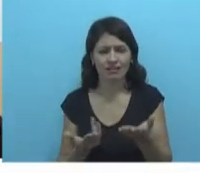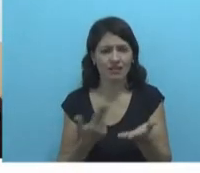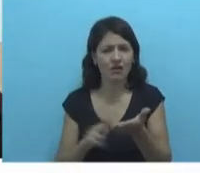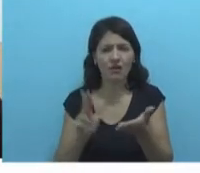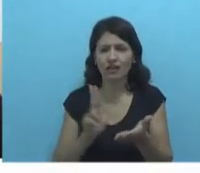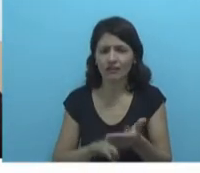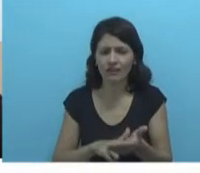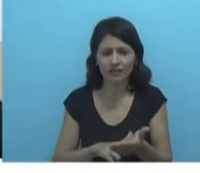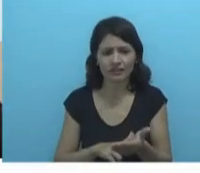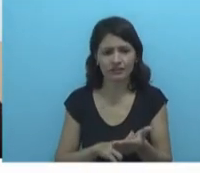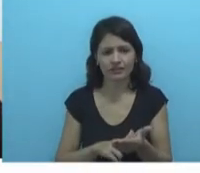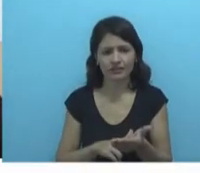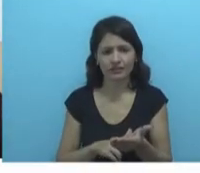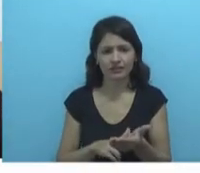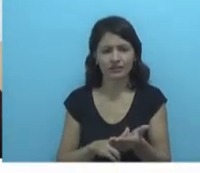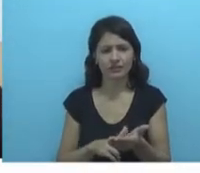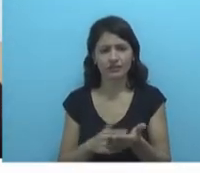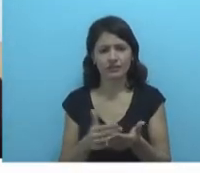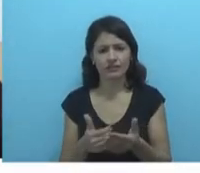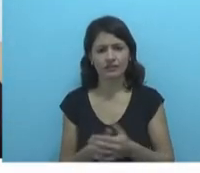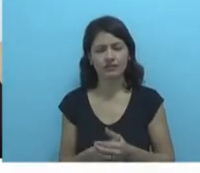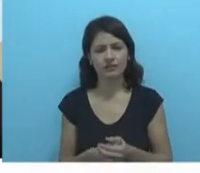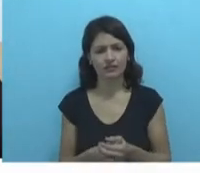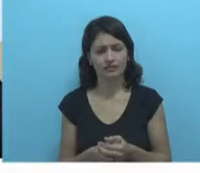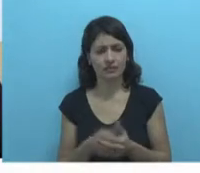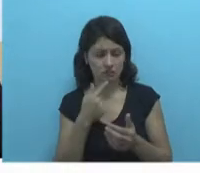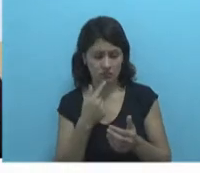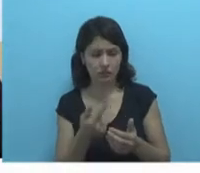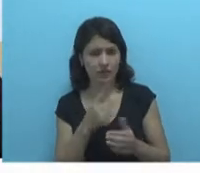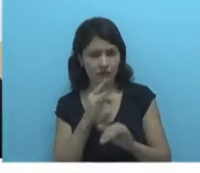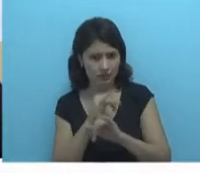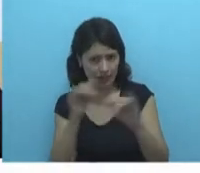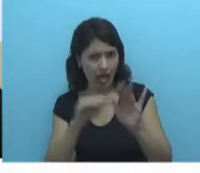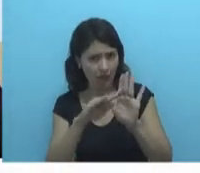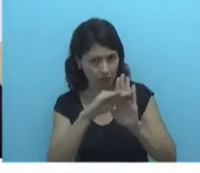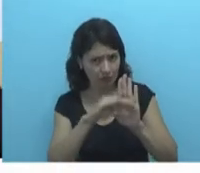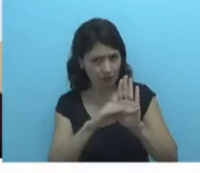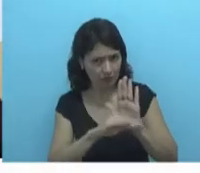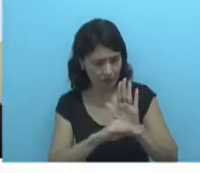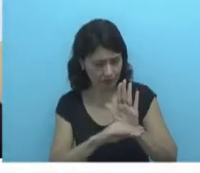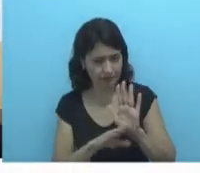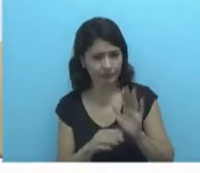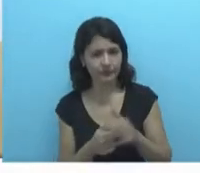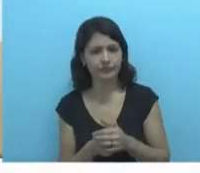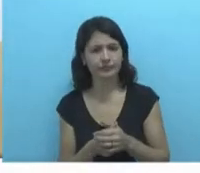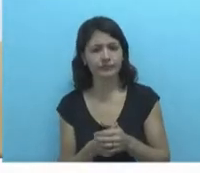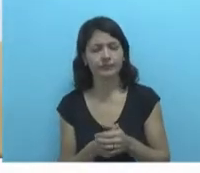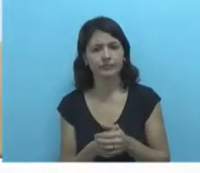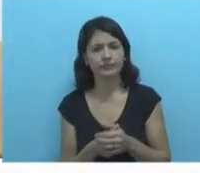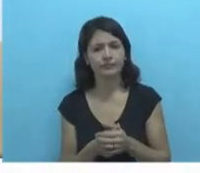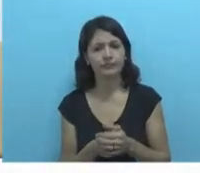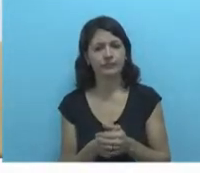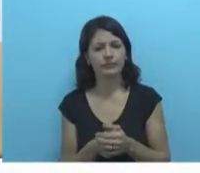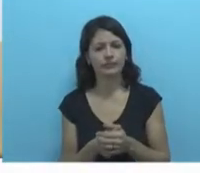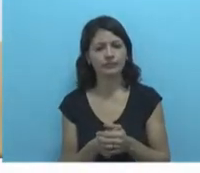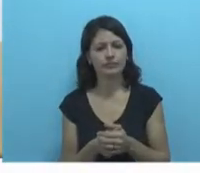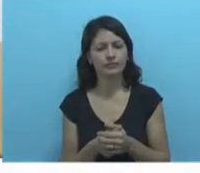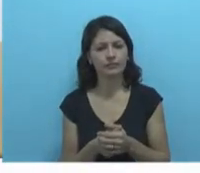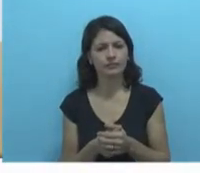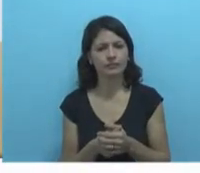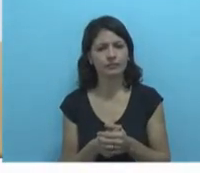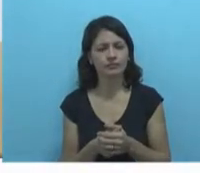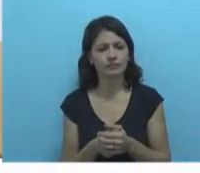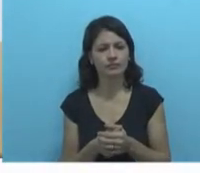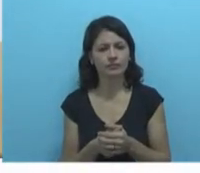Y después le voy a dar datos precisos de los errores que se incurren. Está claro que la cadena